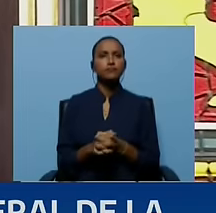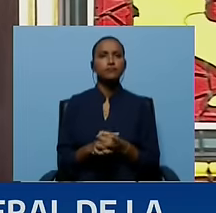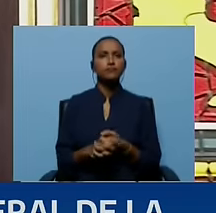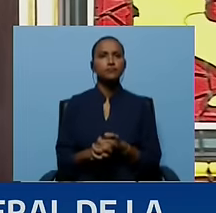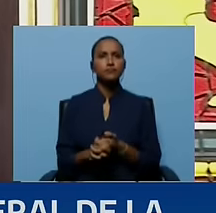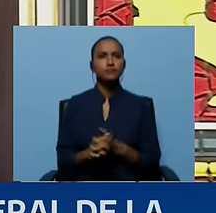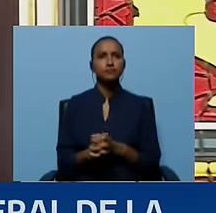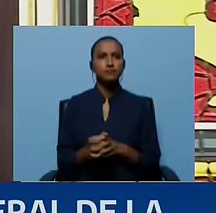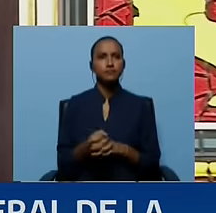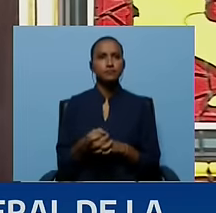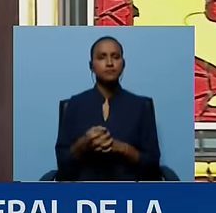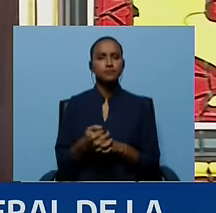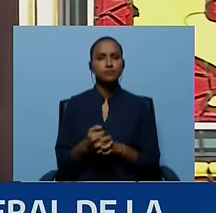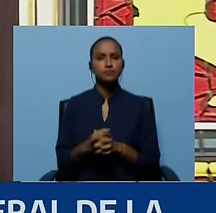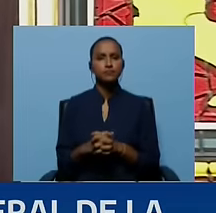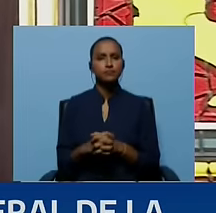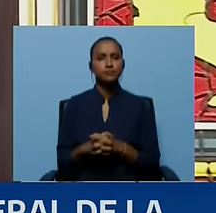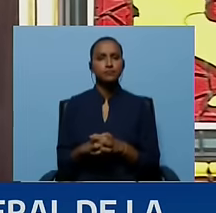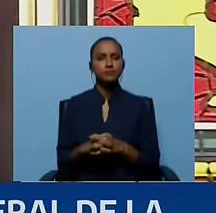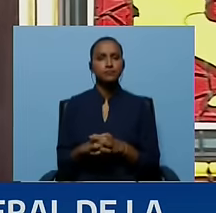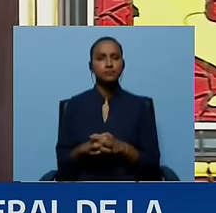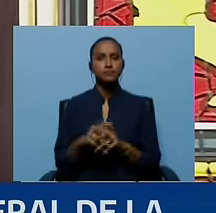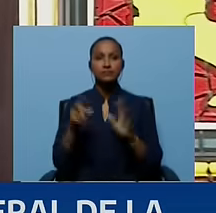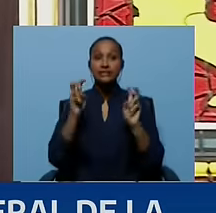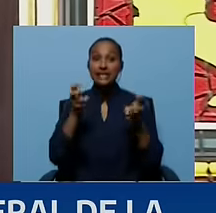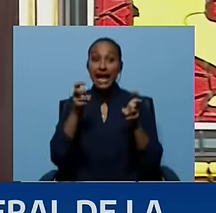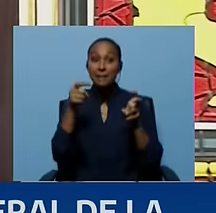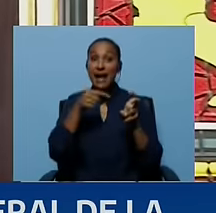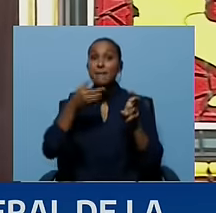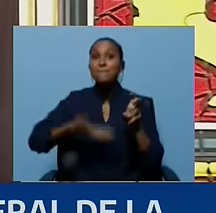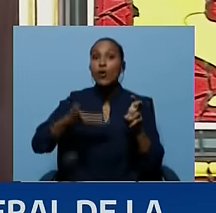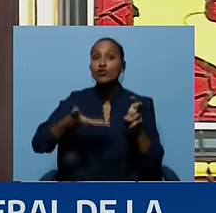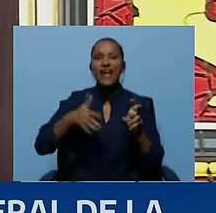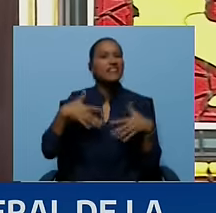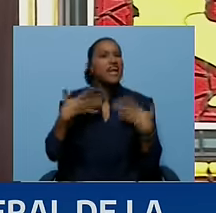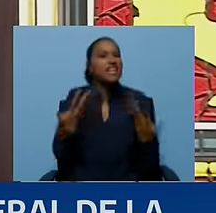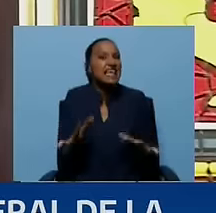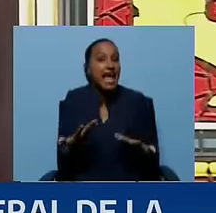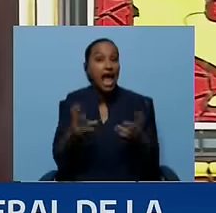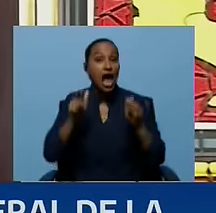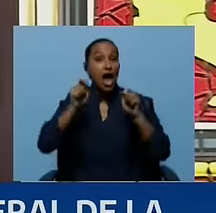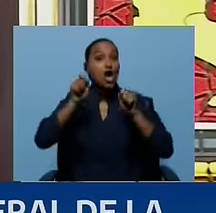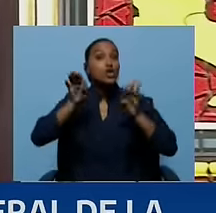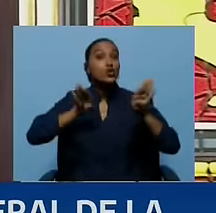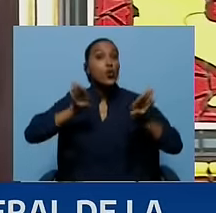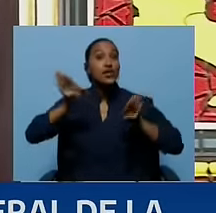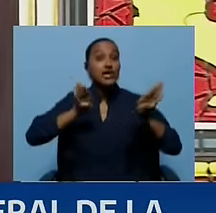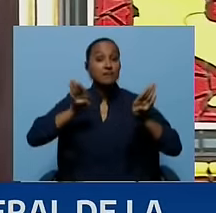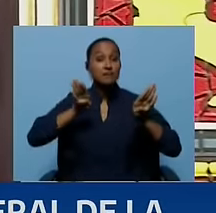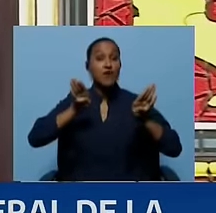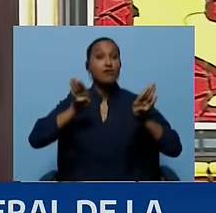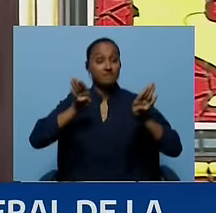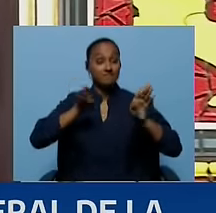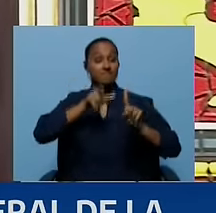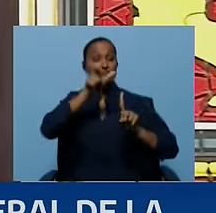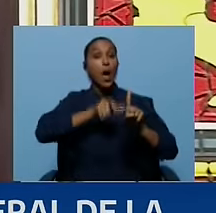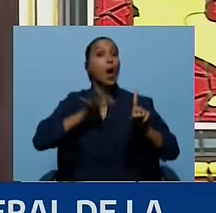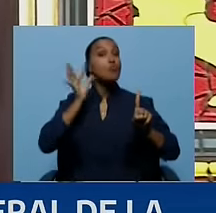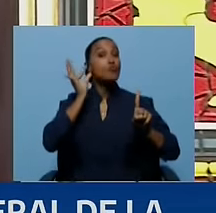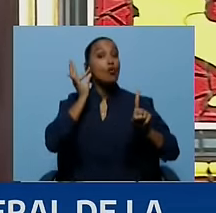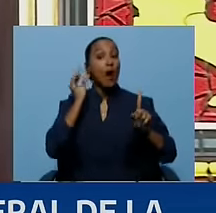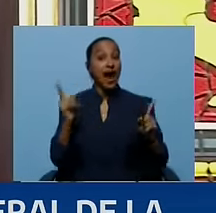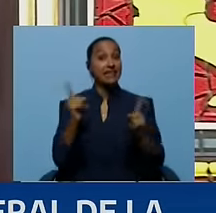el arma secreta de Venezuela, que es el turismo. Allí estoy designando una mujer de una gran experiencia. Se